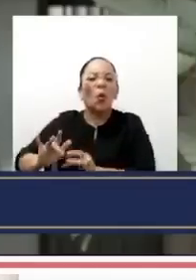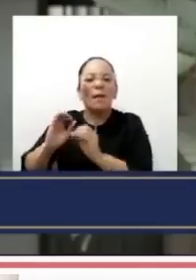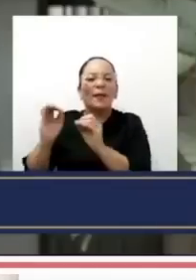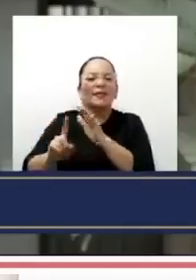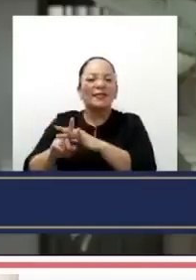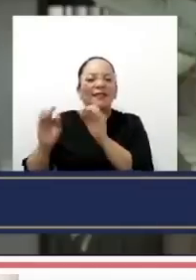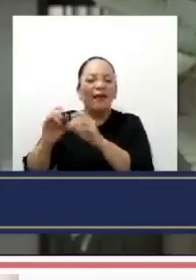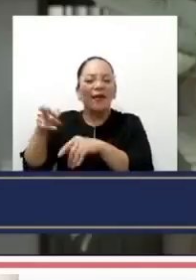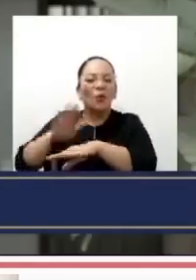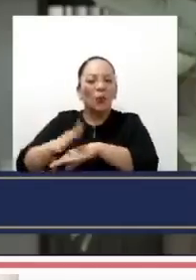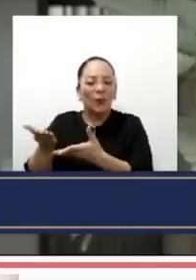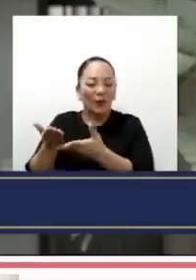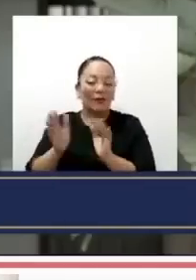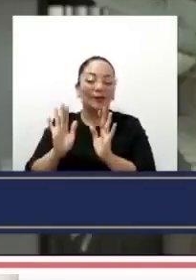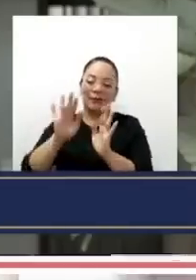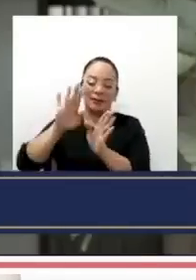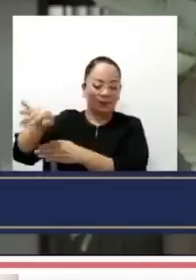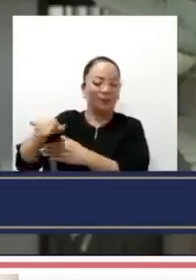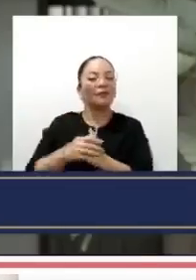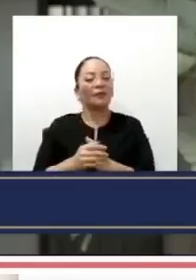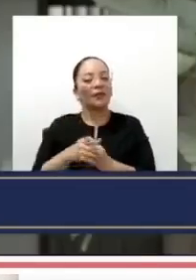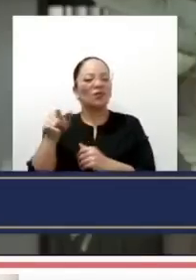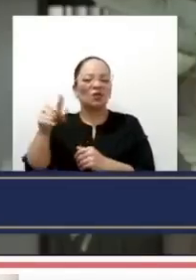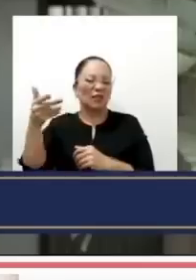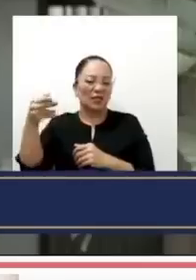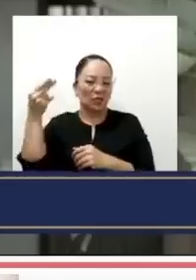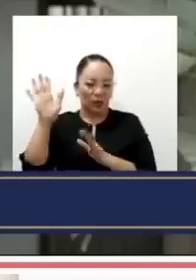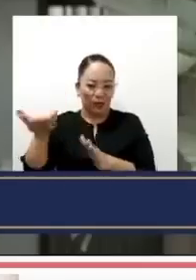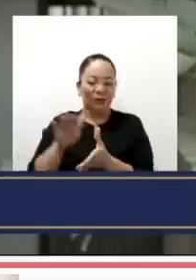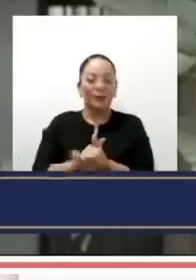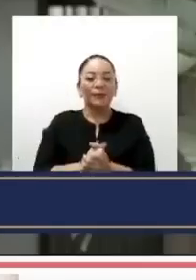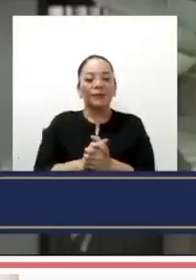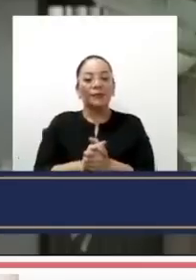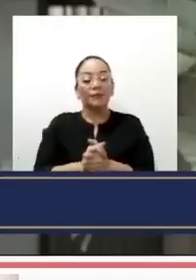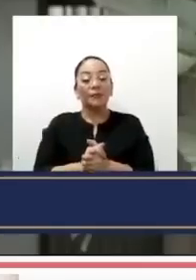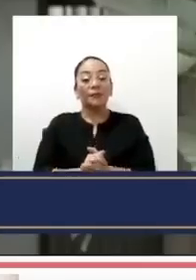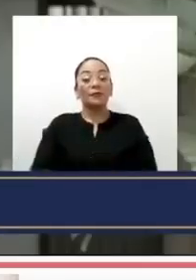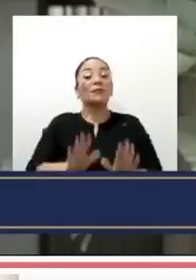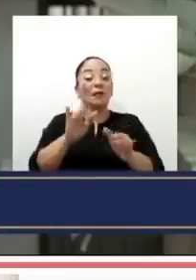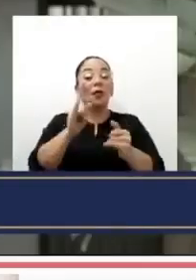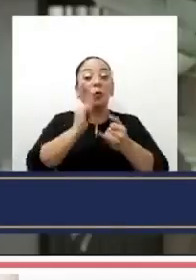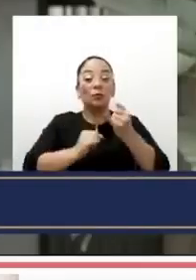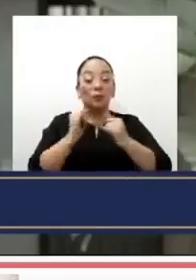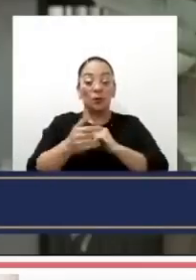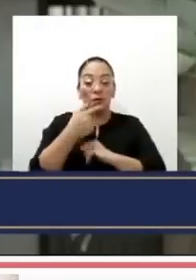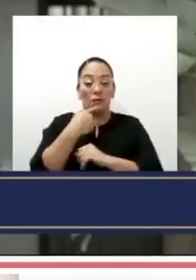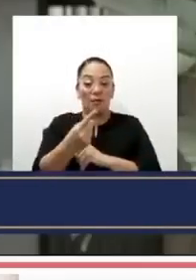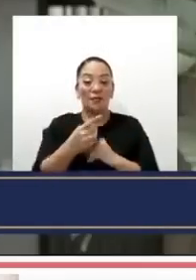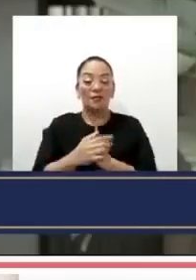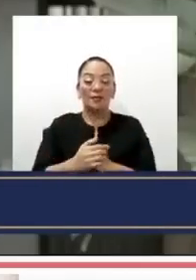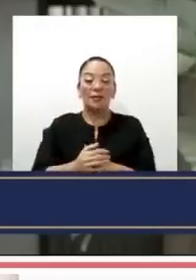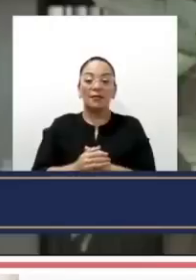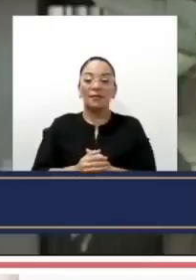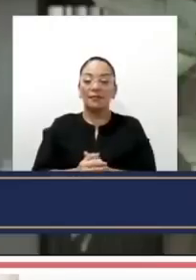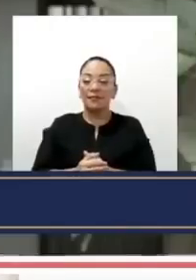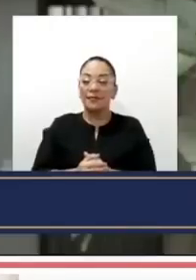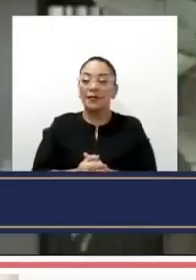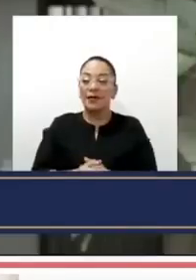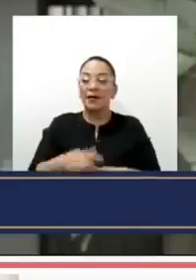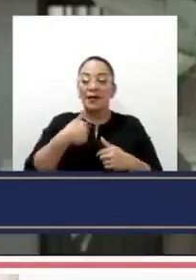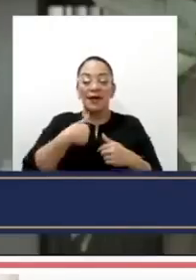Esa es otra historia. Y lo último que voy a decir es que aquí